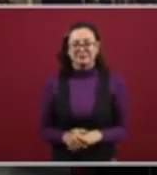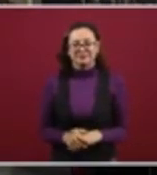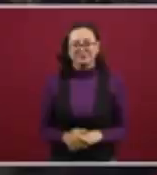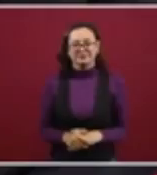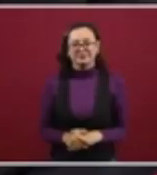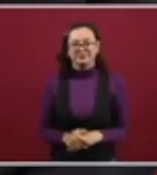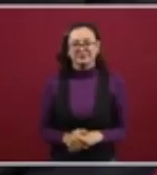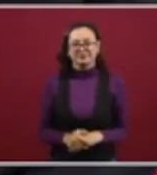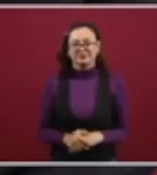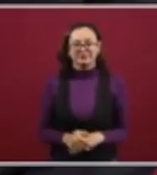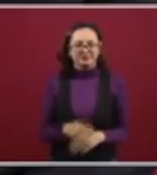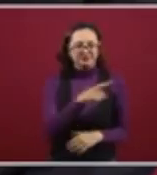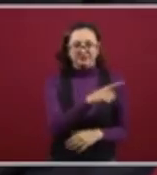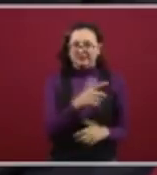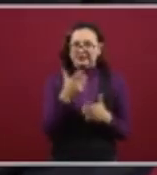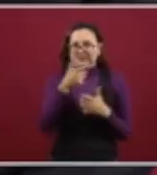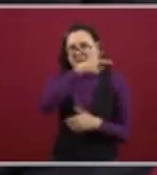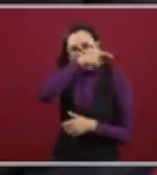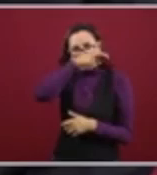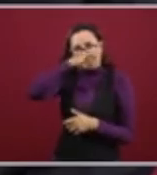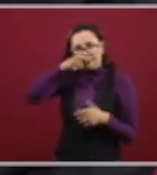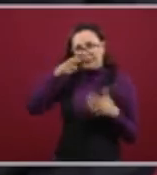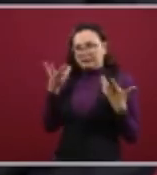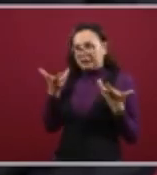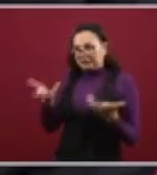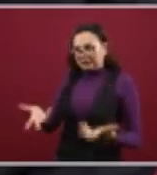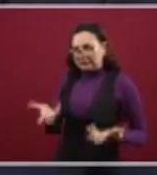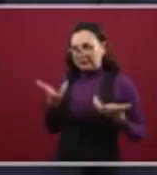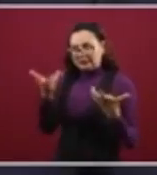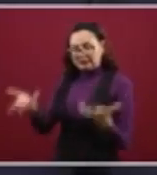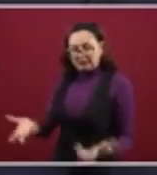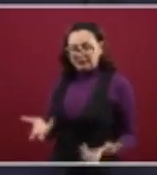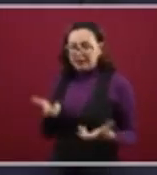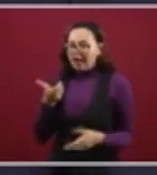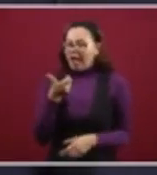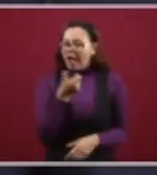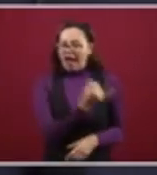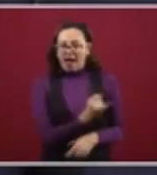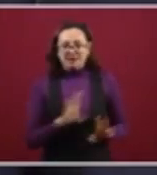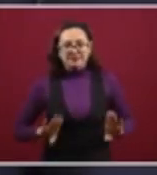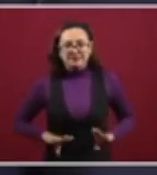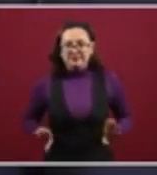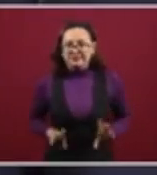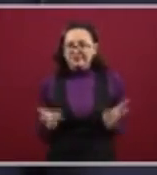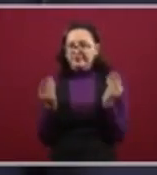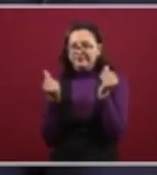Todo por el dinero, los billullos.